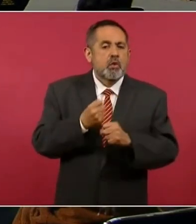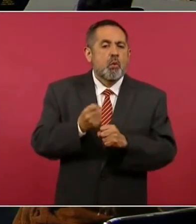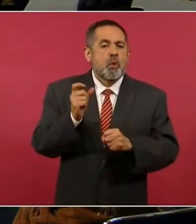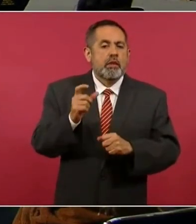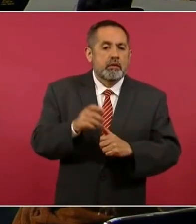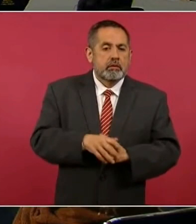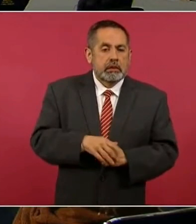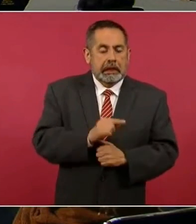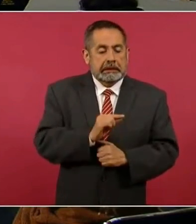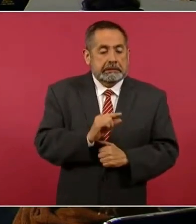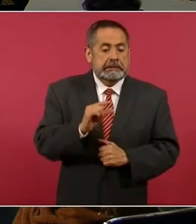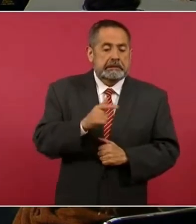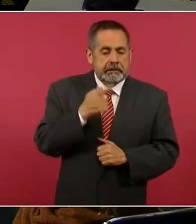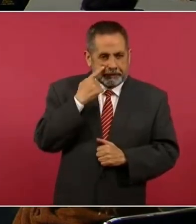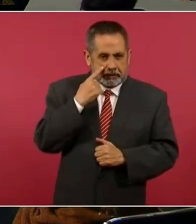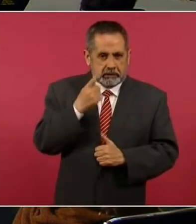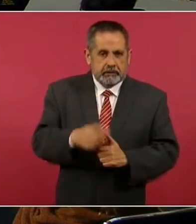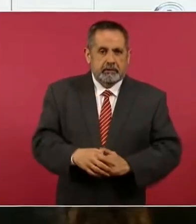creció un poquito,